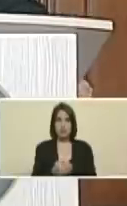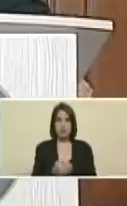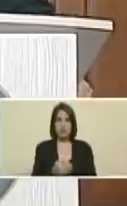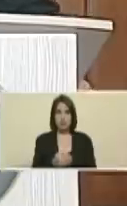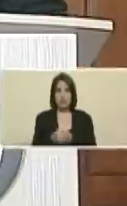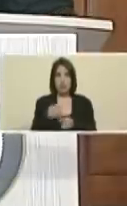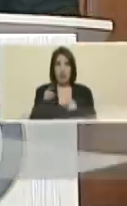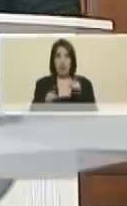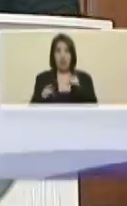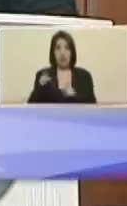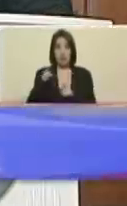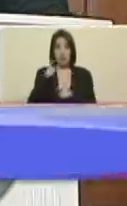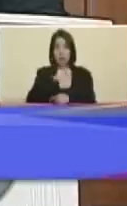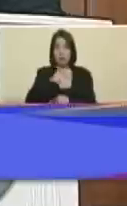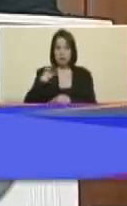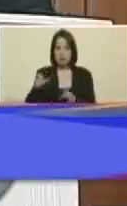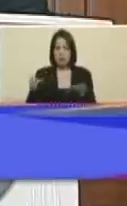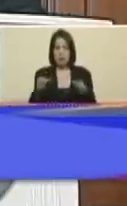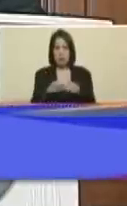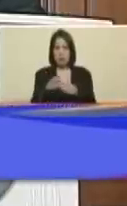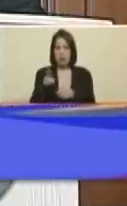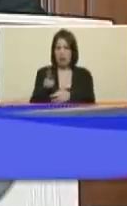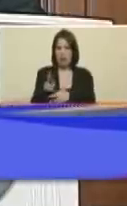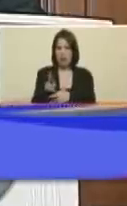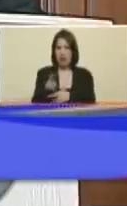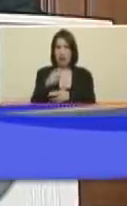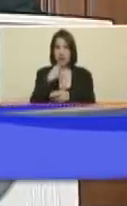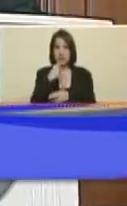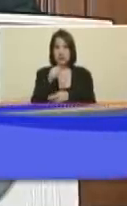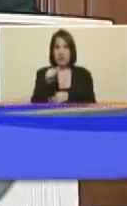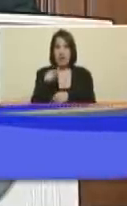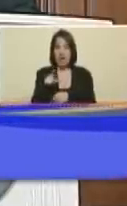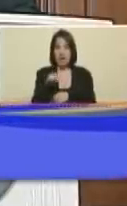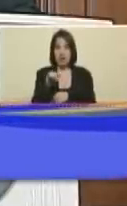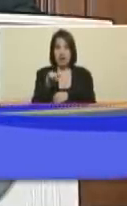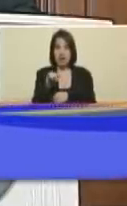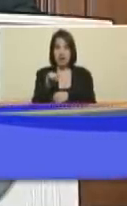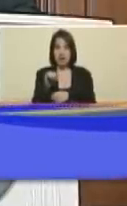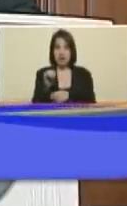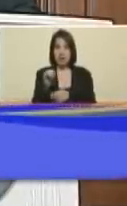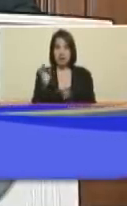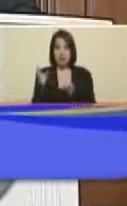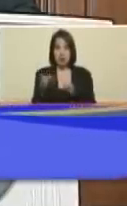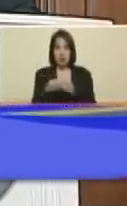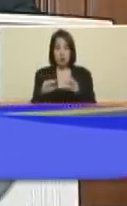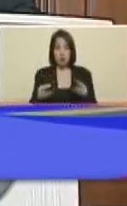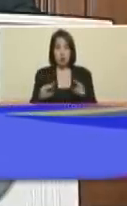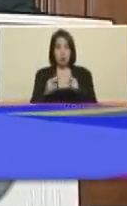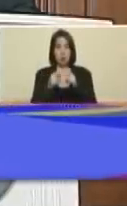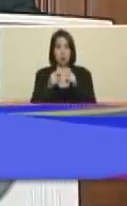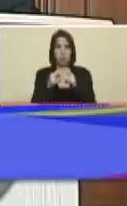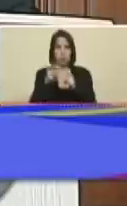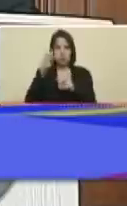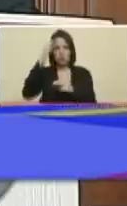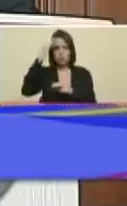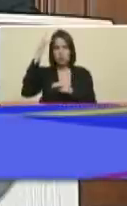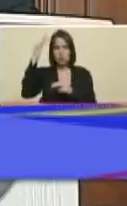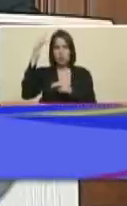alguna gente dentro de Causa R, entre ellos Ali Rodríguez, se encontraron con el sueño de